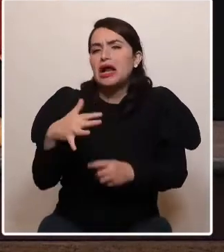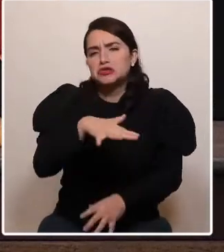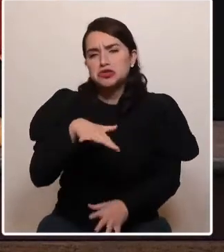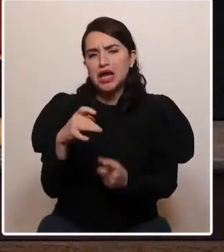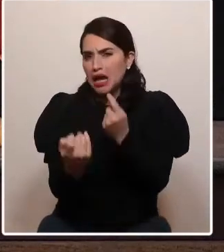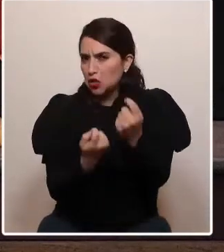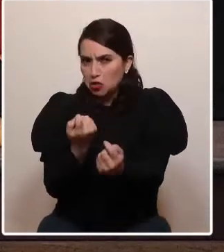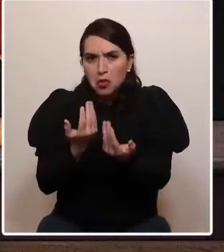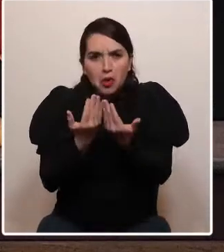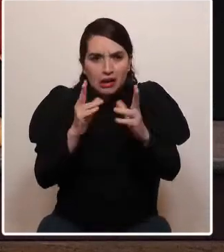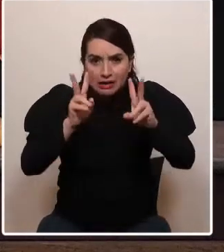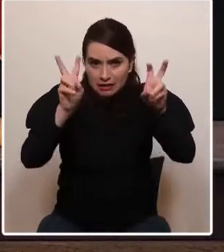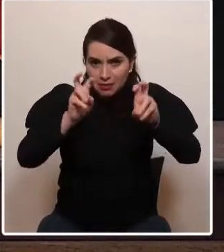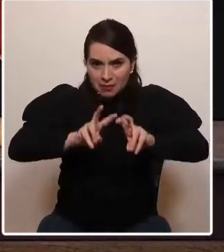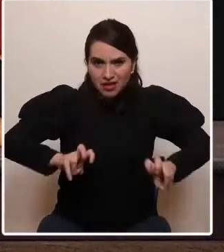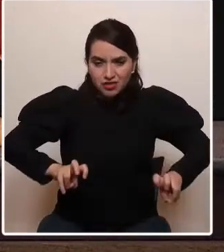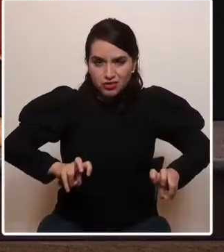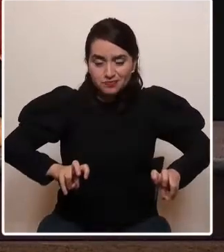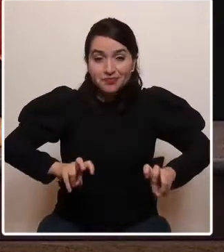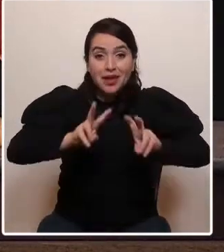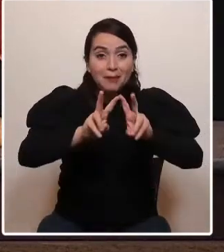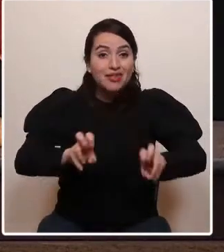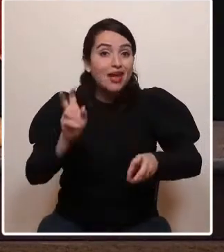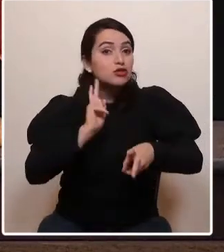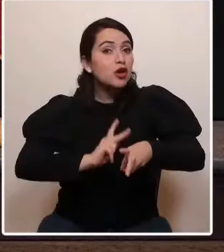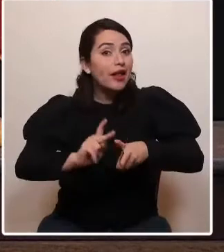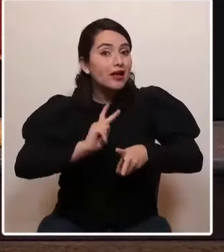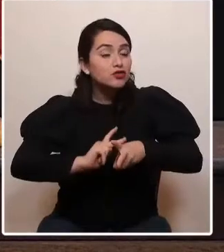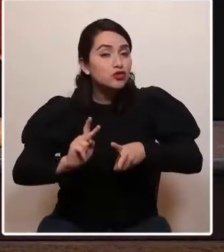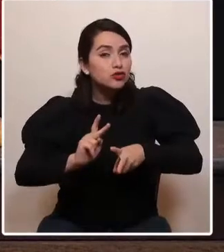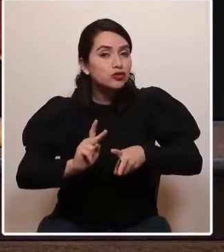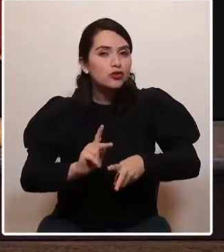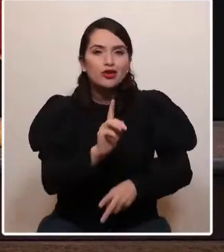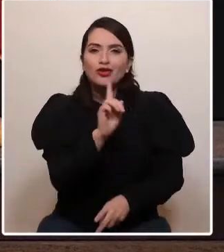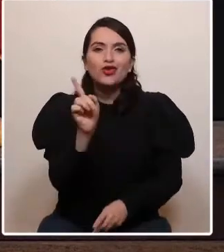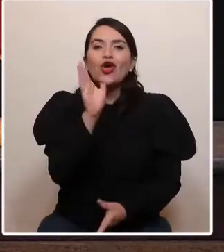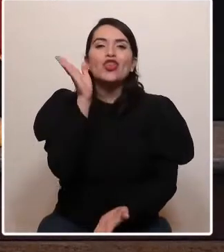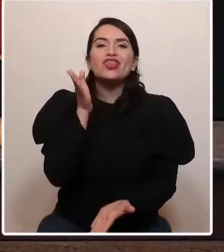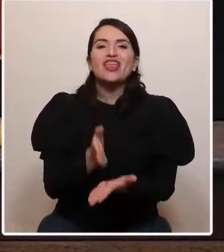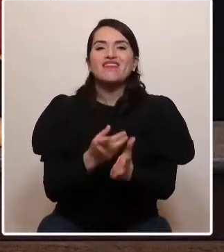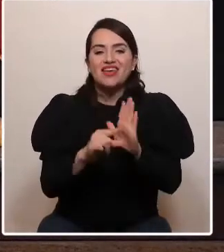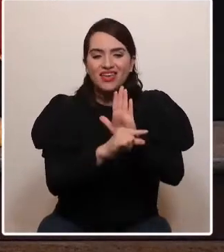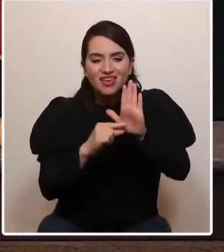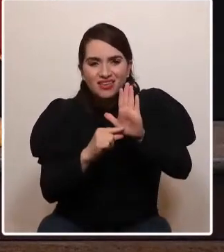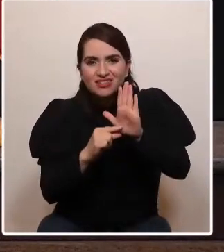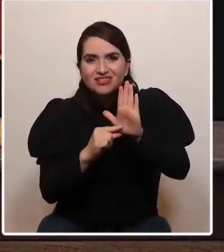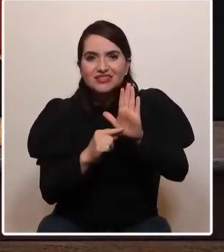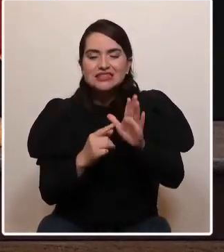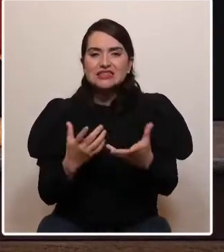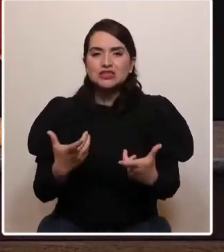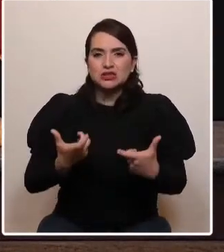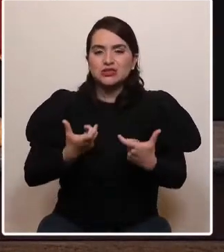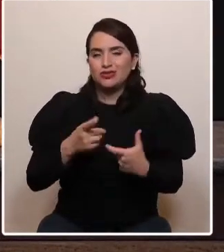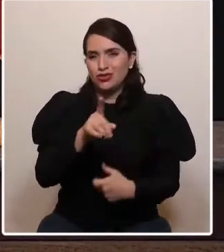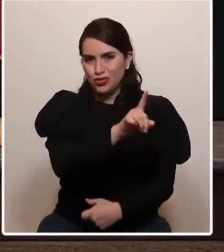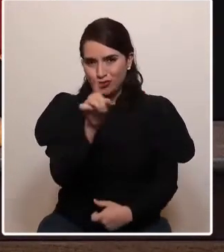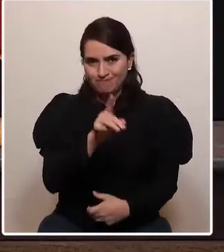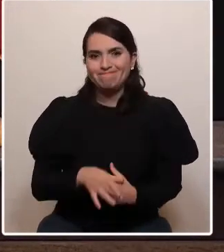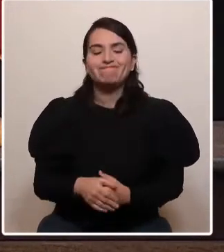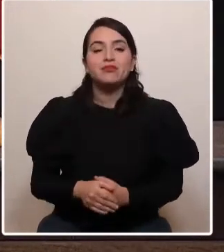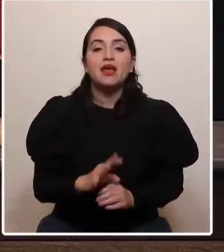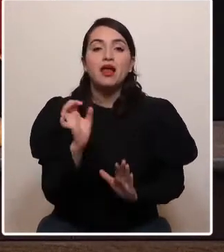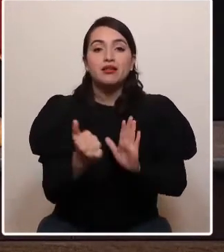económico. La investigación y la creación no debe tener letra chica. El artículo 6, derechos de